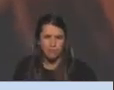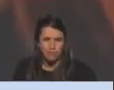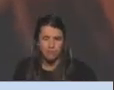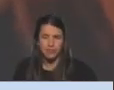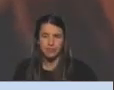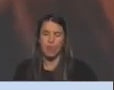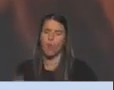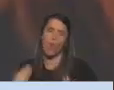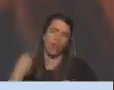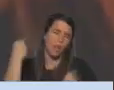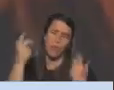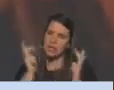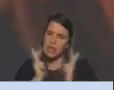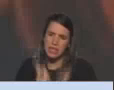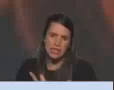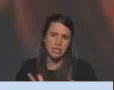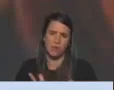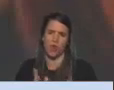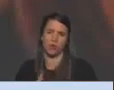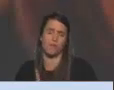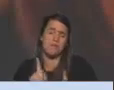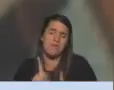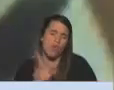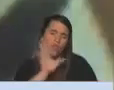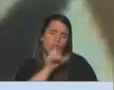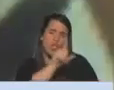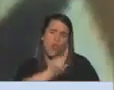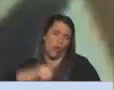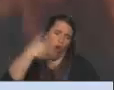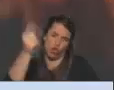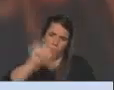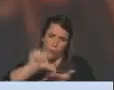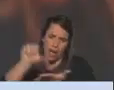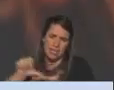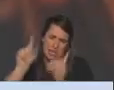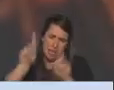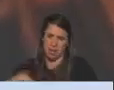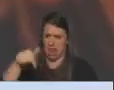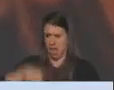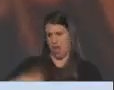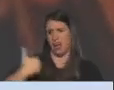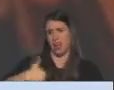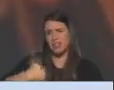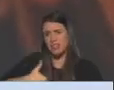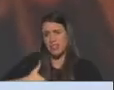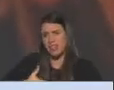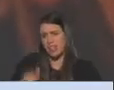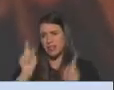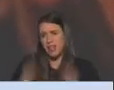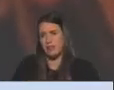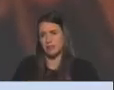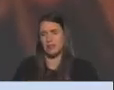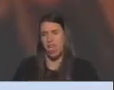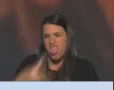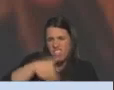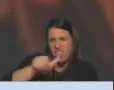que esto sucede en todo el mundo e incluso en la Argentina también, ¿no? El racismo no es solo cosa de Estados Unidos, solo que acá